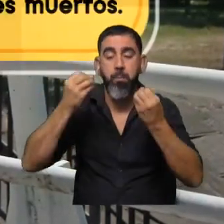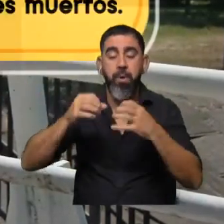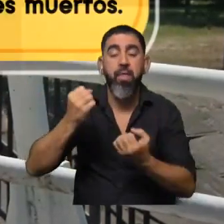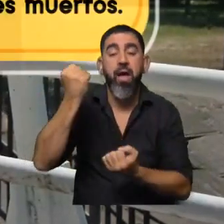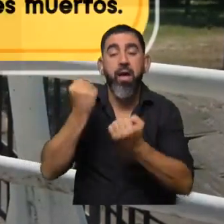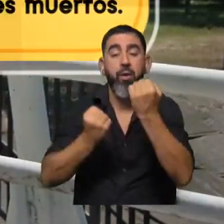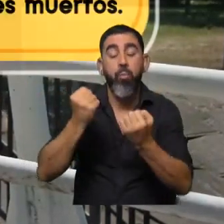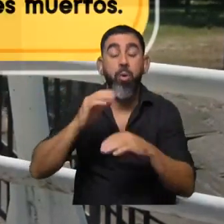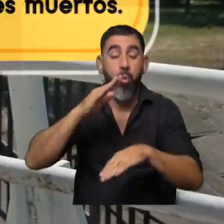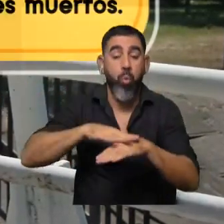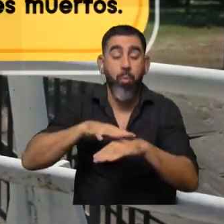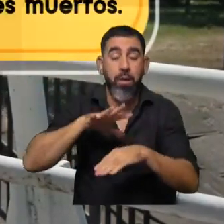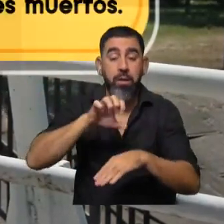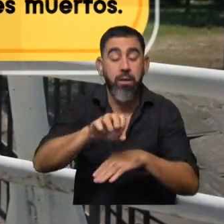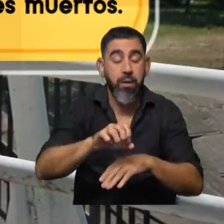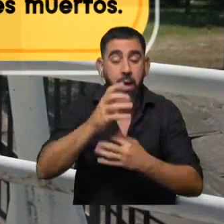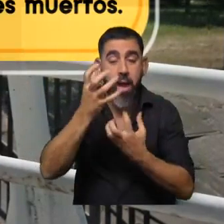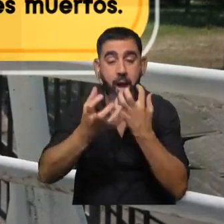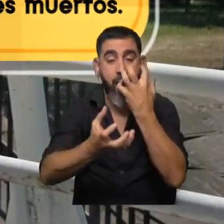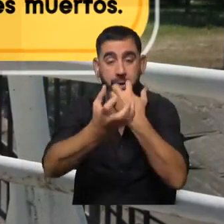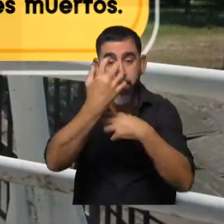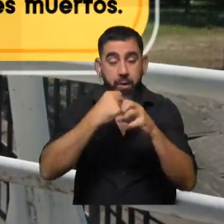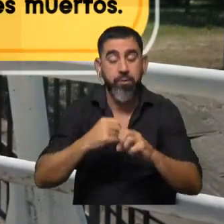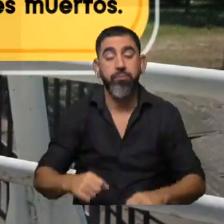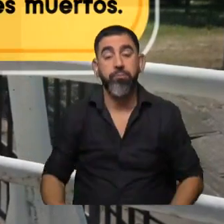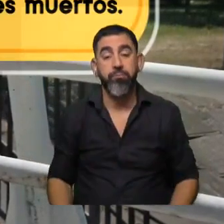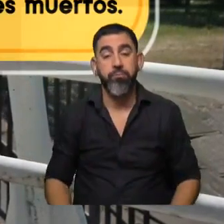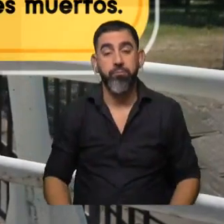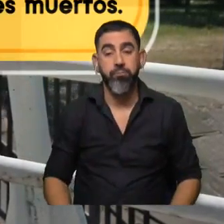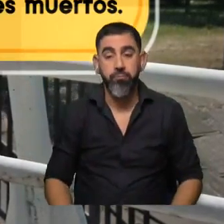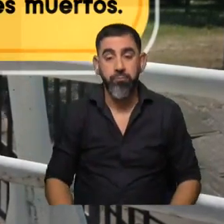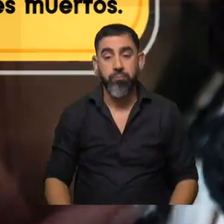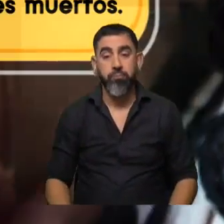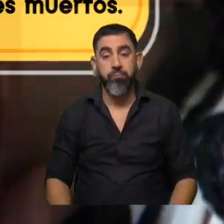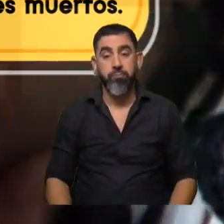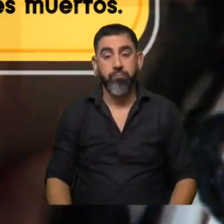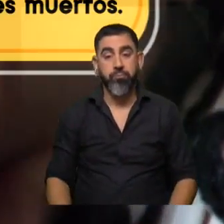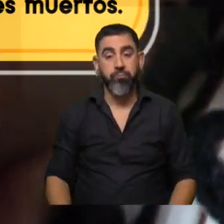económicas debido a los ataques de predadores en sus especies productivas.